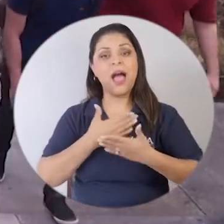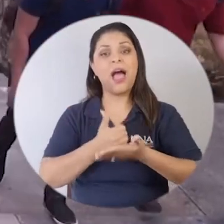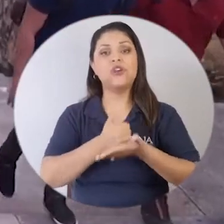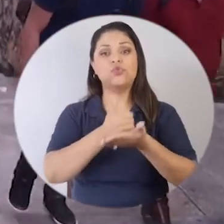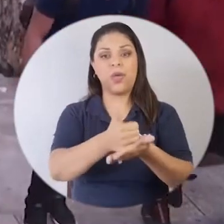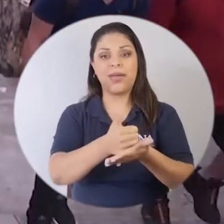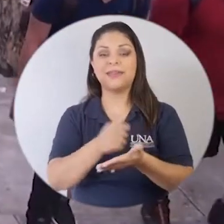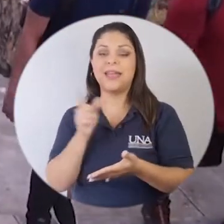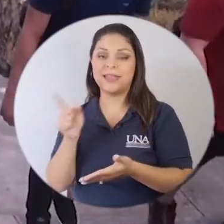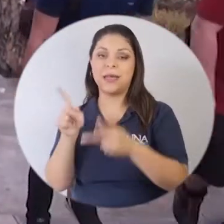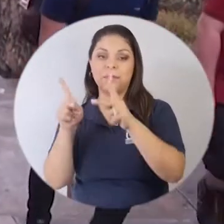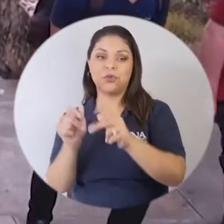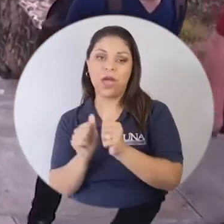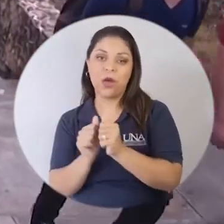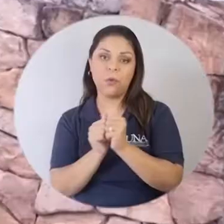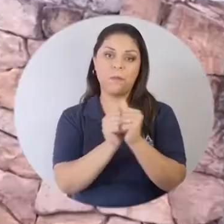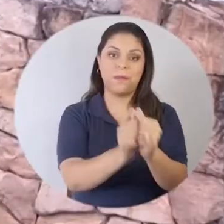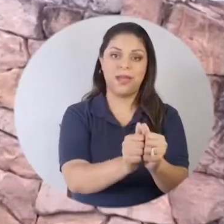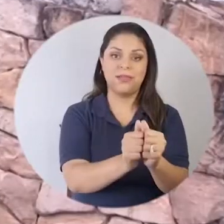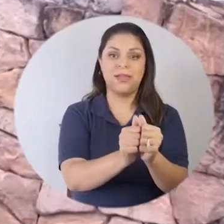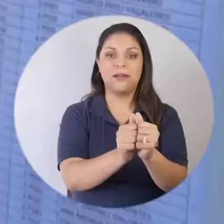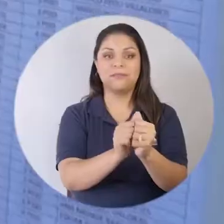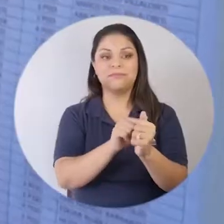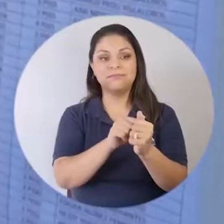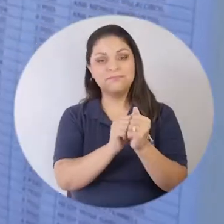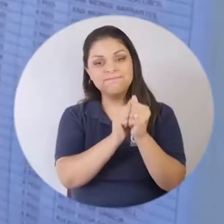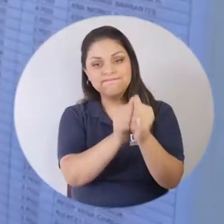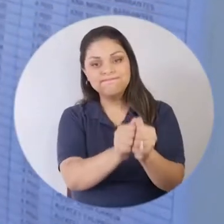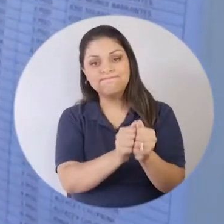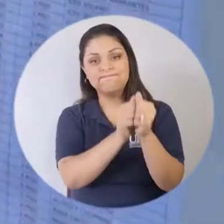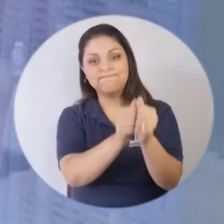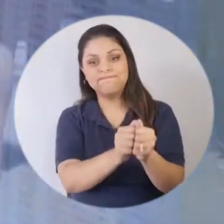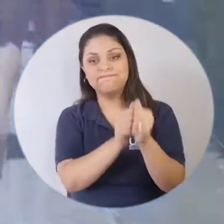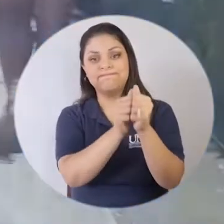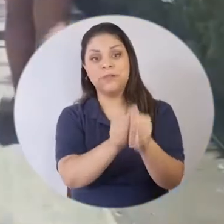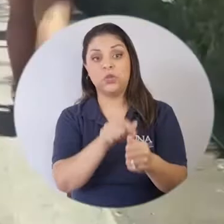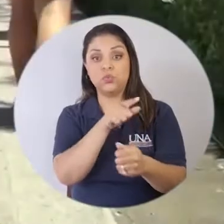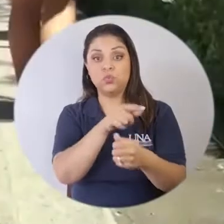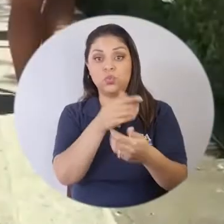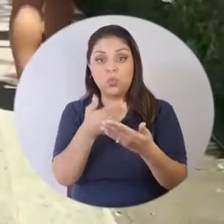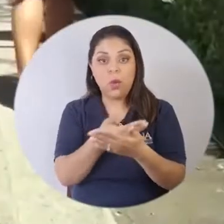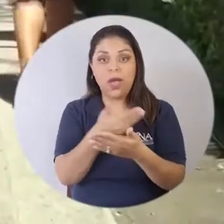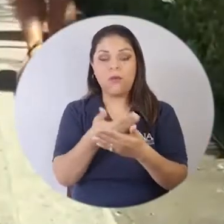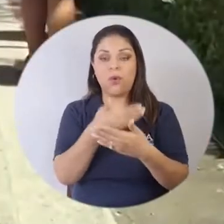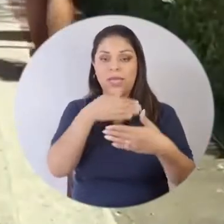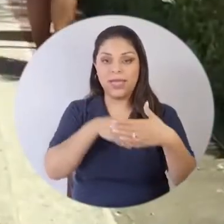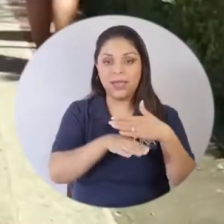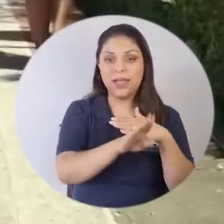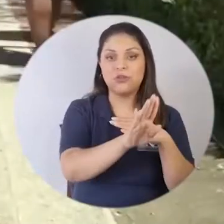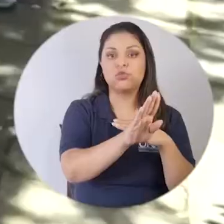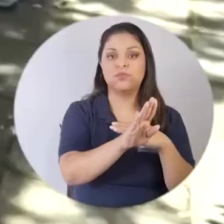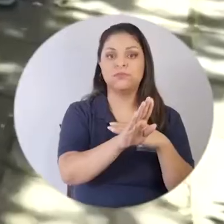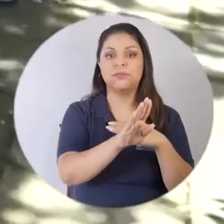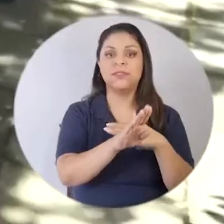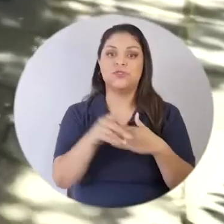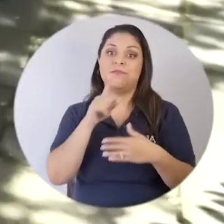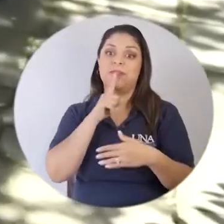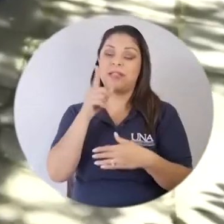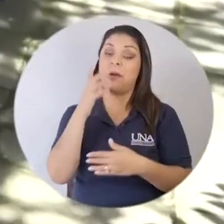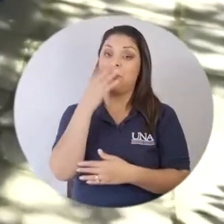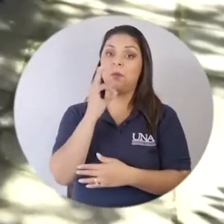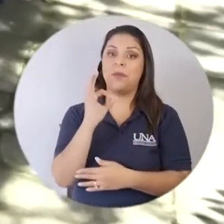ese estudiante de nuevo ingreso en su proceso de transición hacia la universidad. Entonces, es un acompañamiento más Qué social, bien. Más desde la